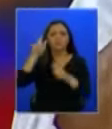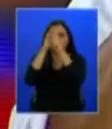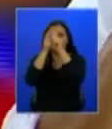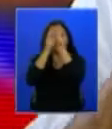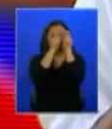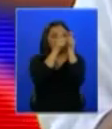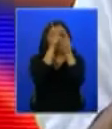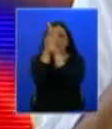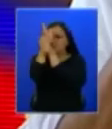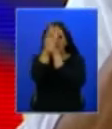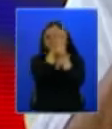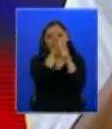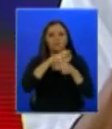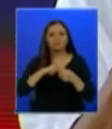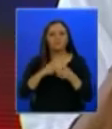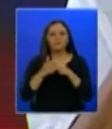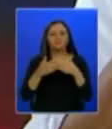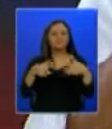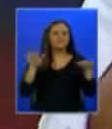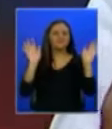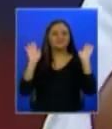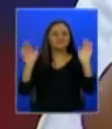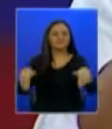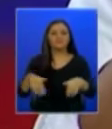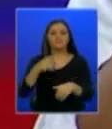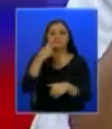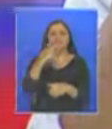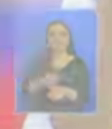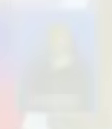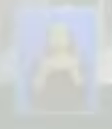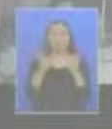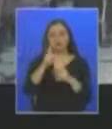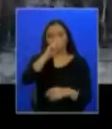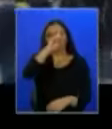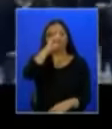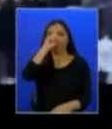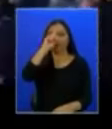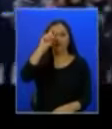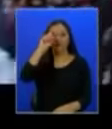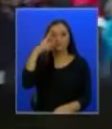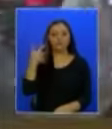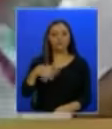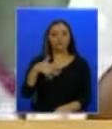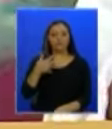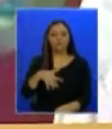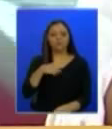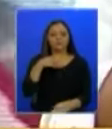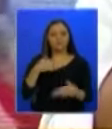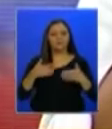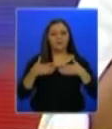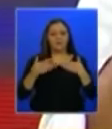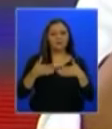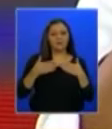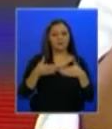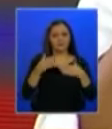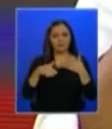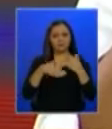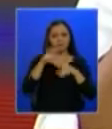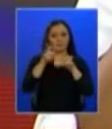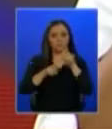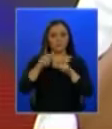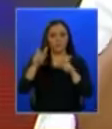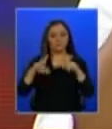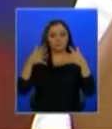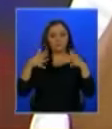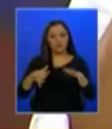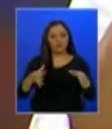para ver si había un incidente. ¿Cómo se quedaron con los churros hechos, no? Algo impresionante, ¿no? La alegría popular,